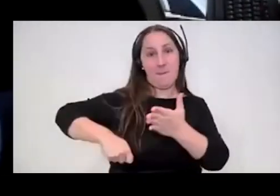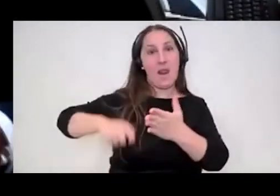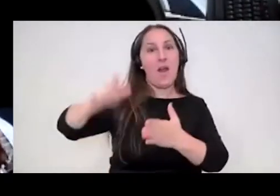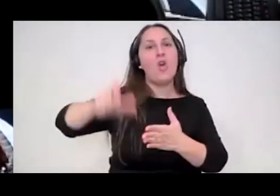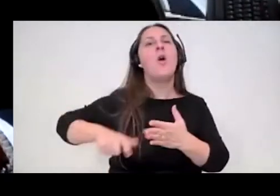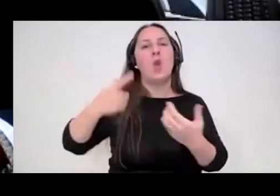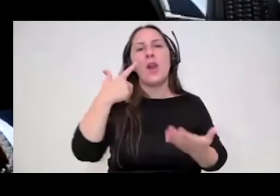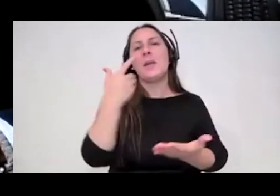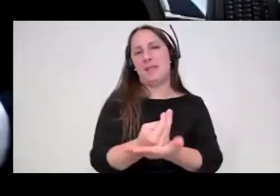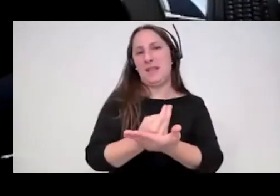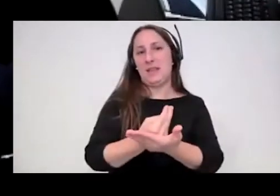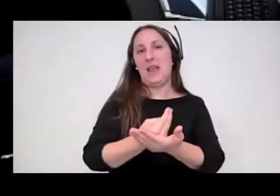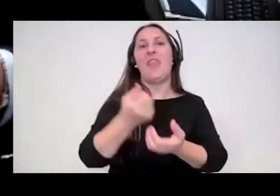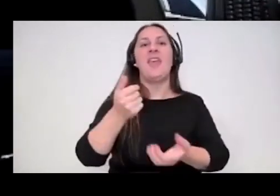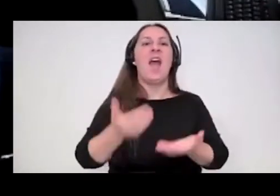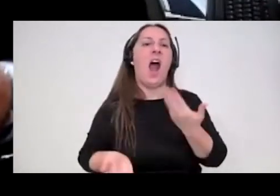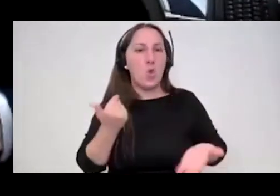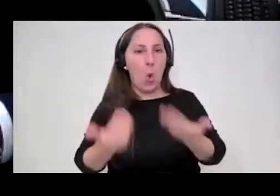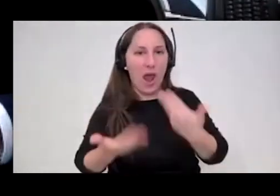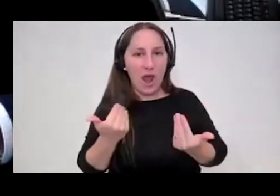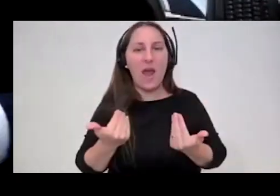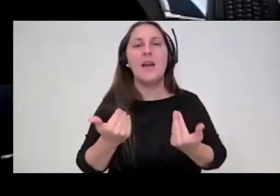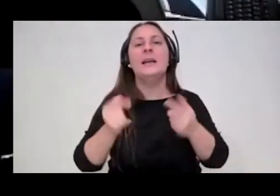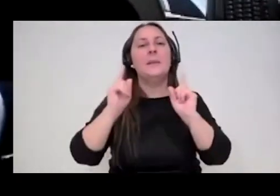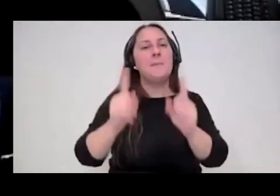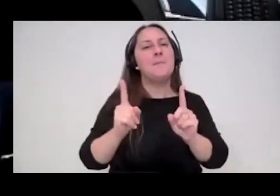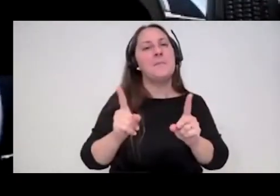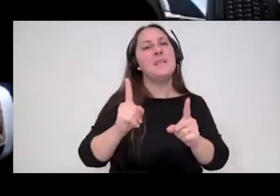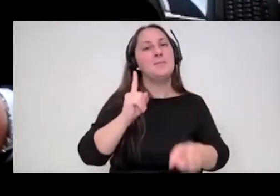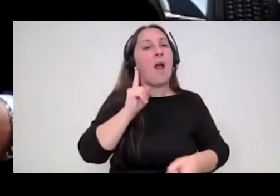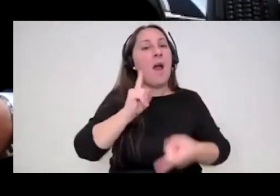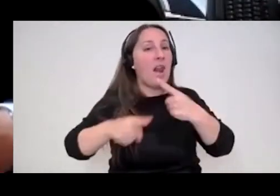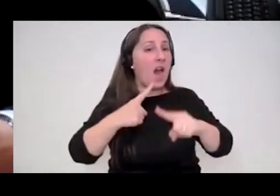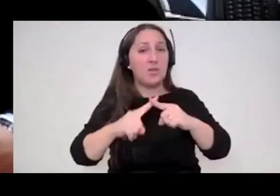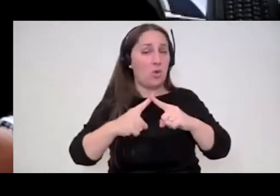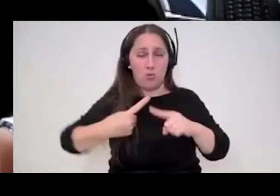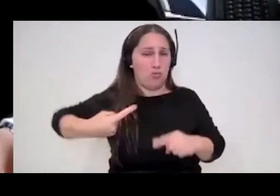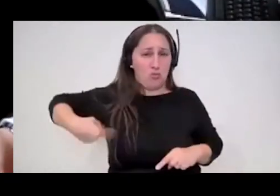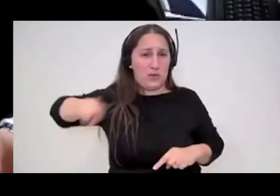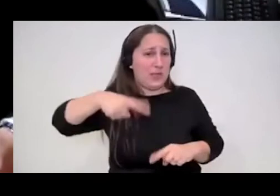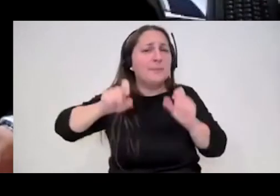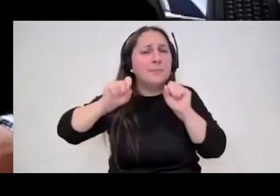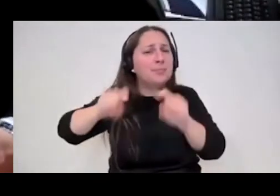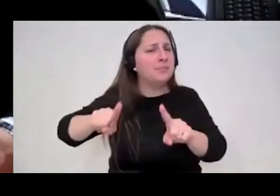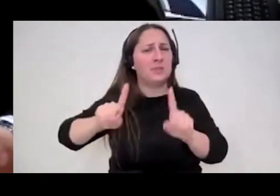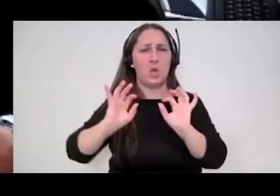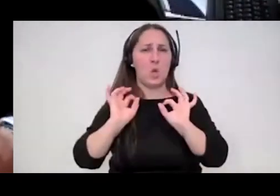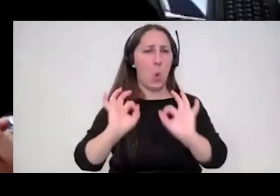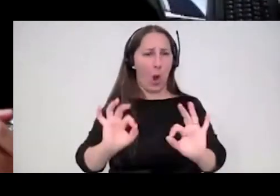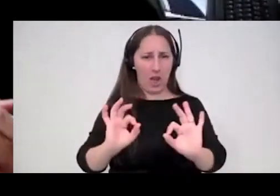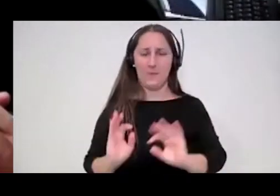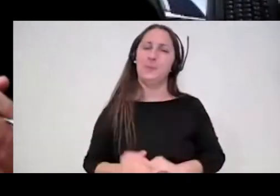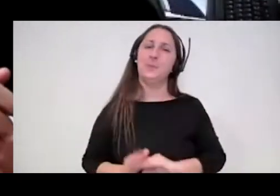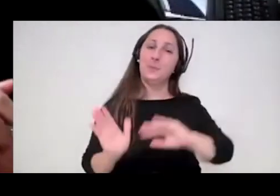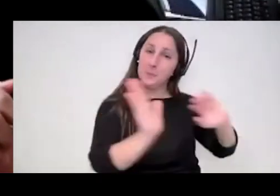de los trabajadores aduaneros, tiene la misma relación que nosotros, digamos, la misma característica. Y otro es